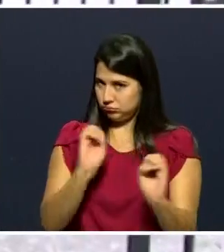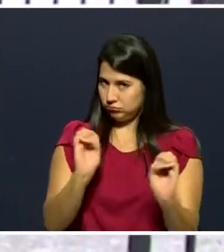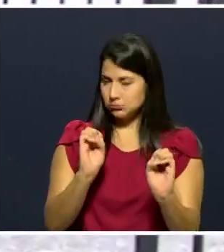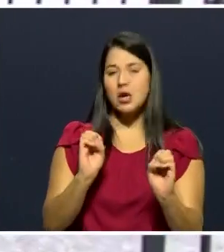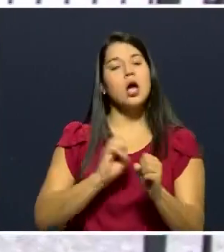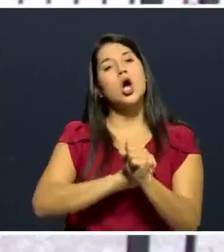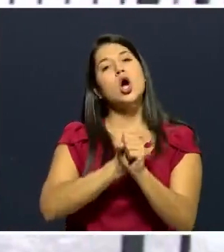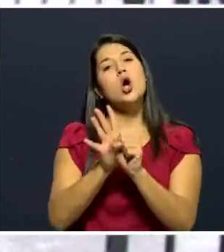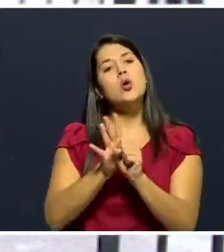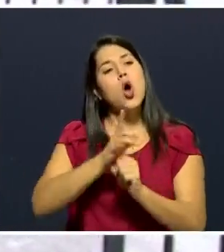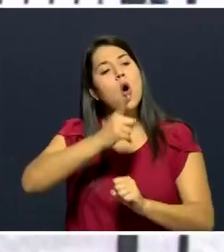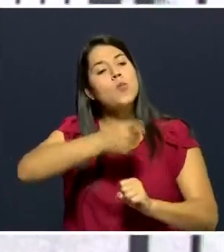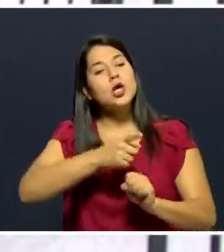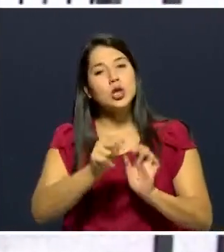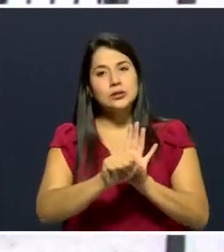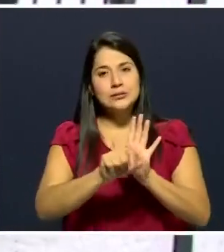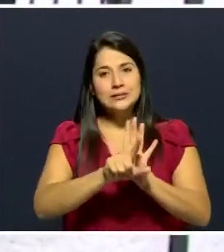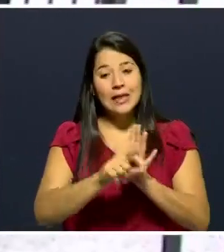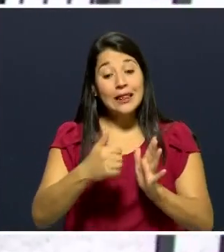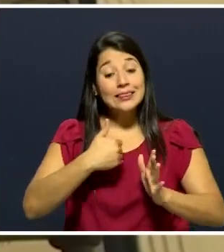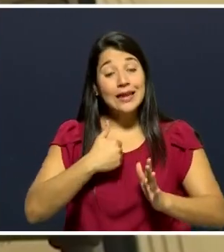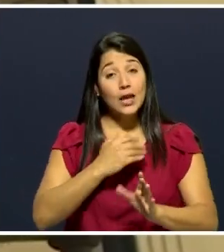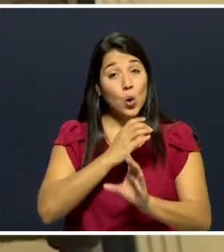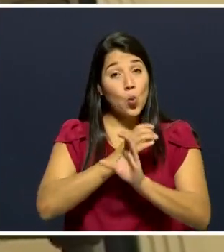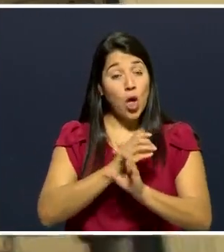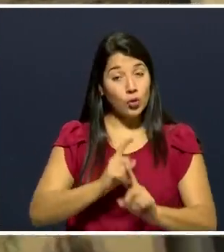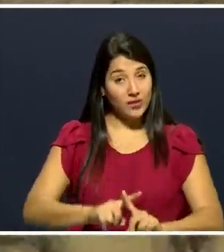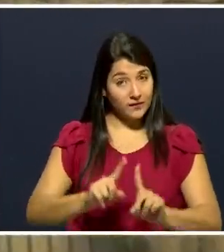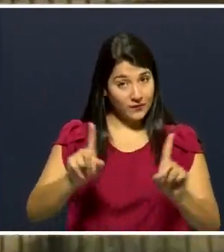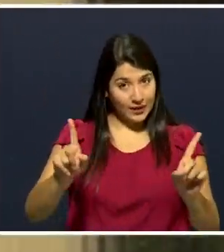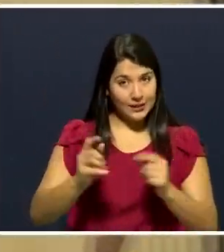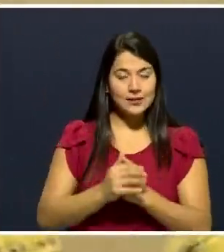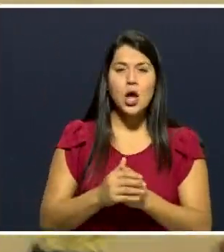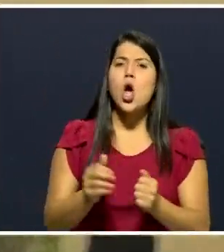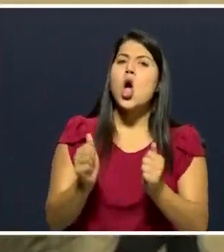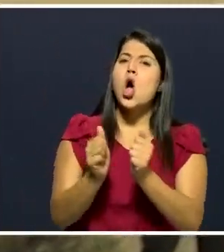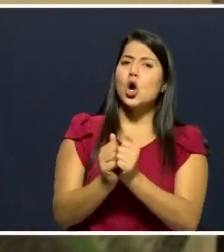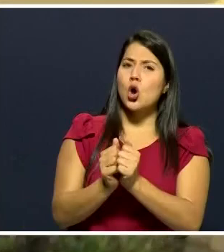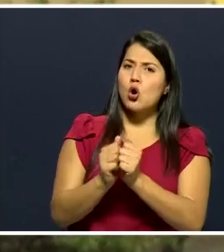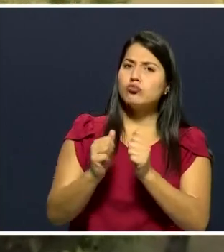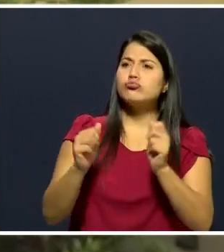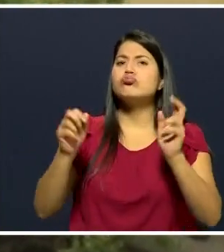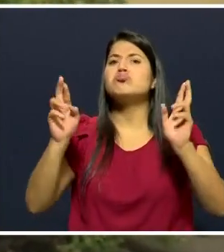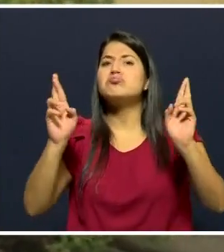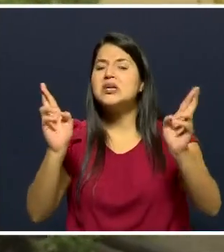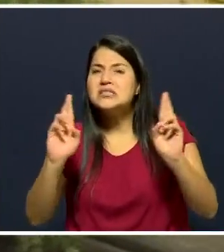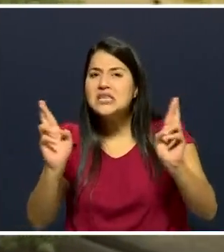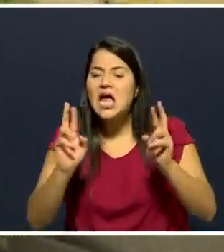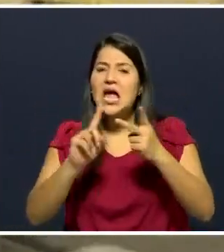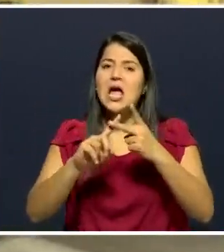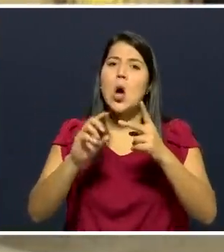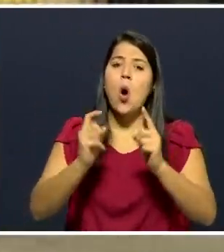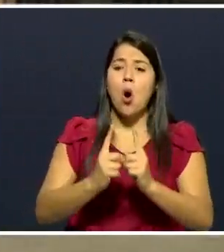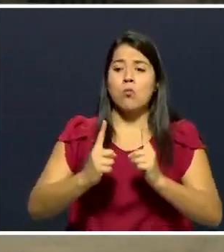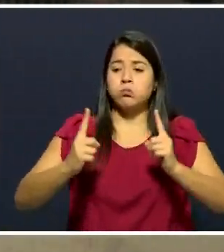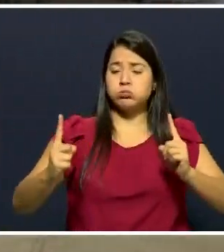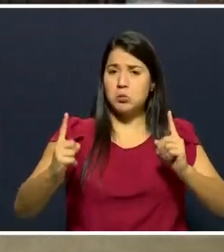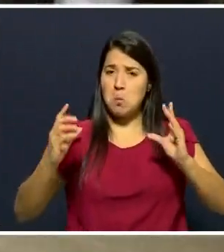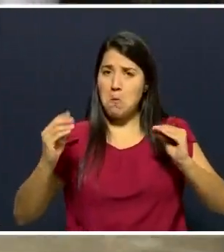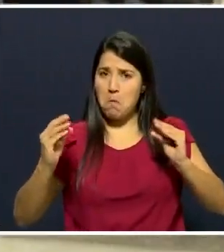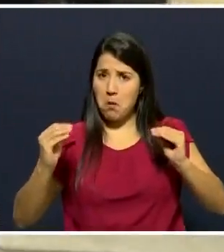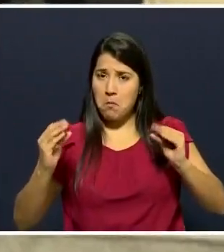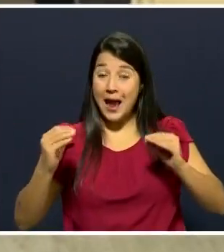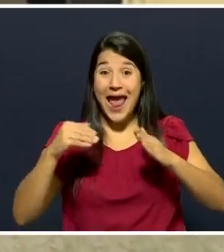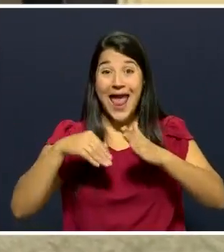los padres de la patria a tomar medidas distintas, con recesos y conversaciones en pasillos desde el Auditorio Nacional del Museo de los